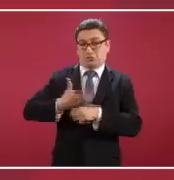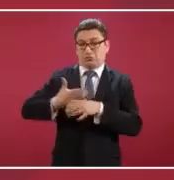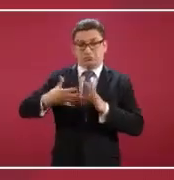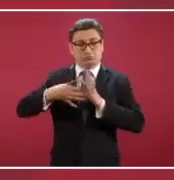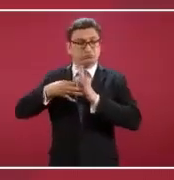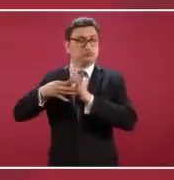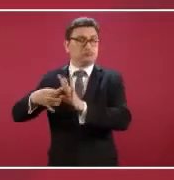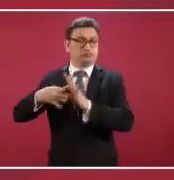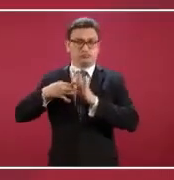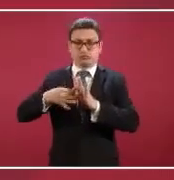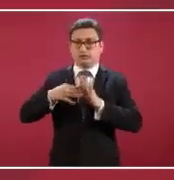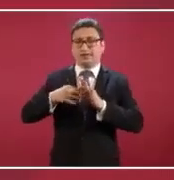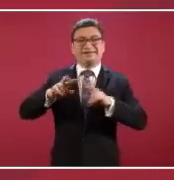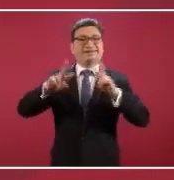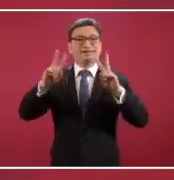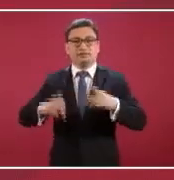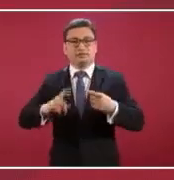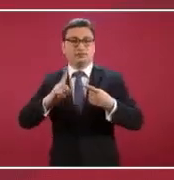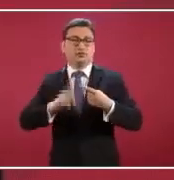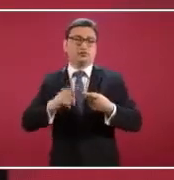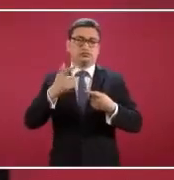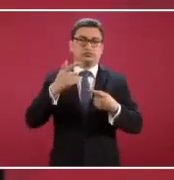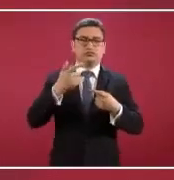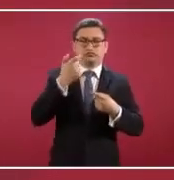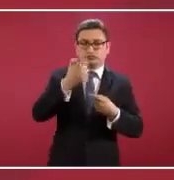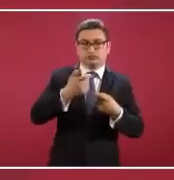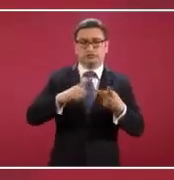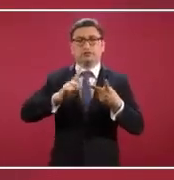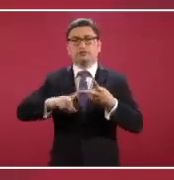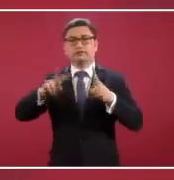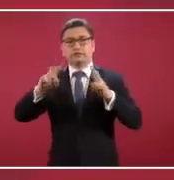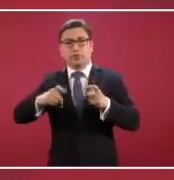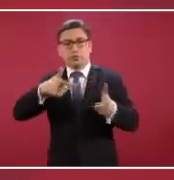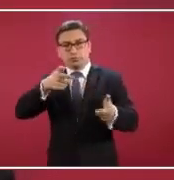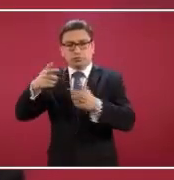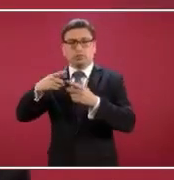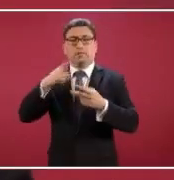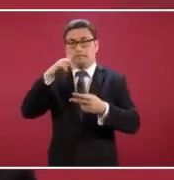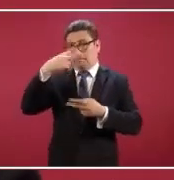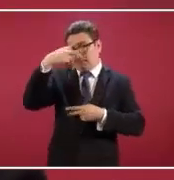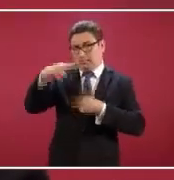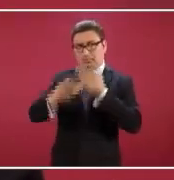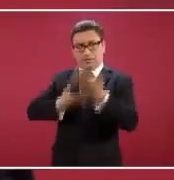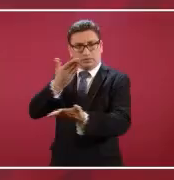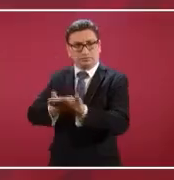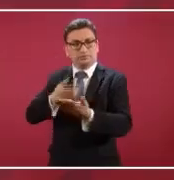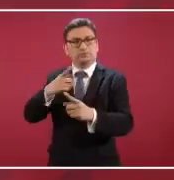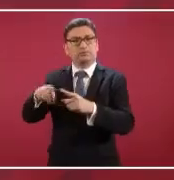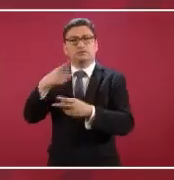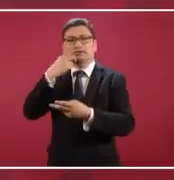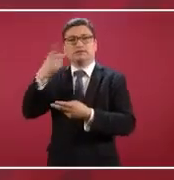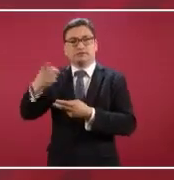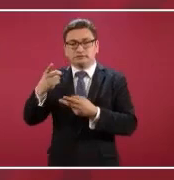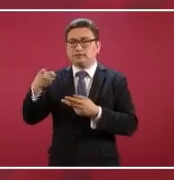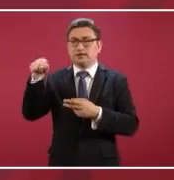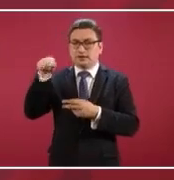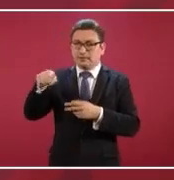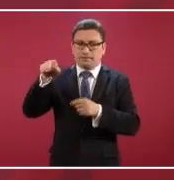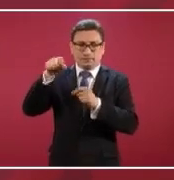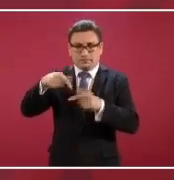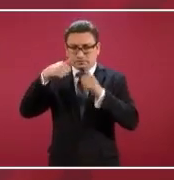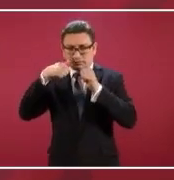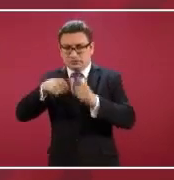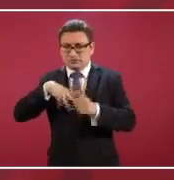en armas, finanzas y otros temas que México ha planteado, que tienen que recibir la misma atención, el